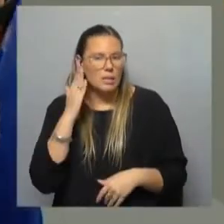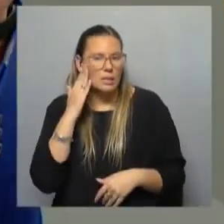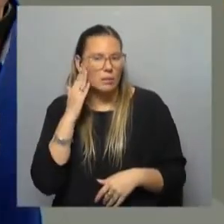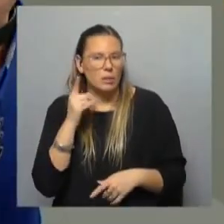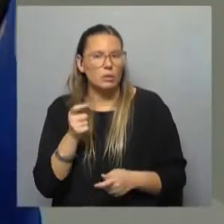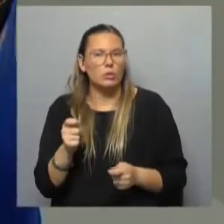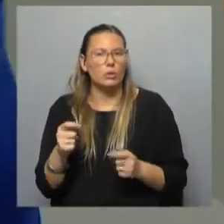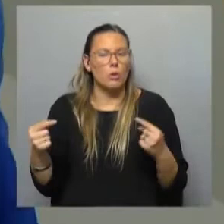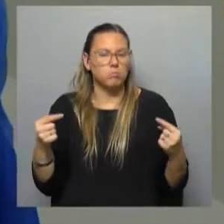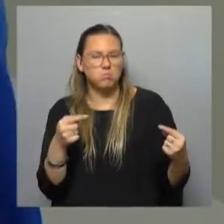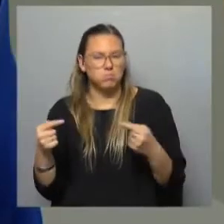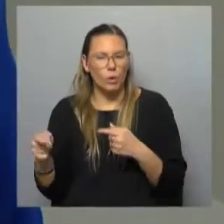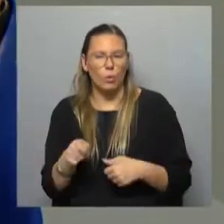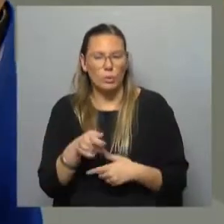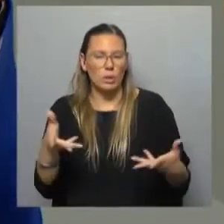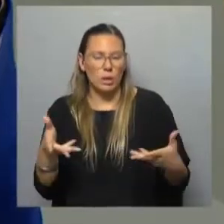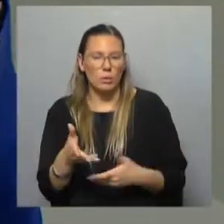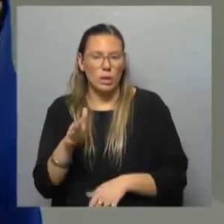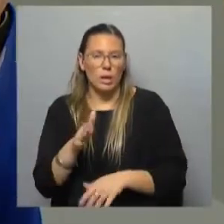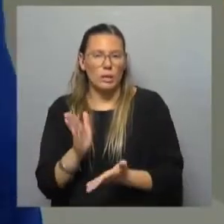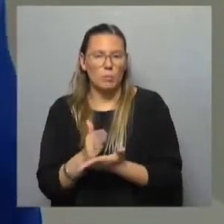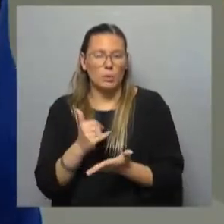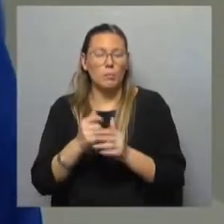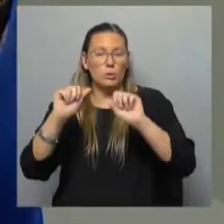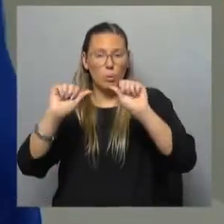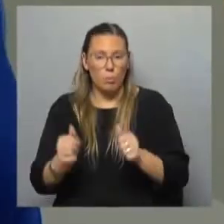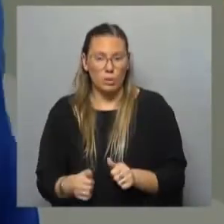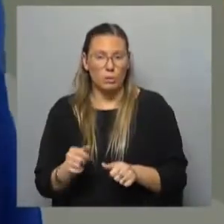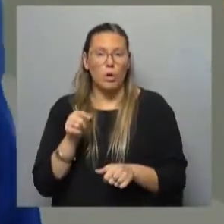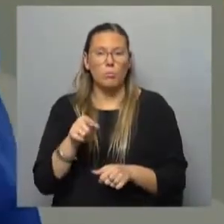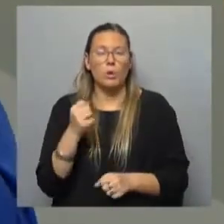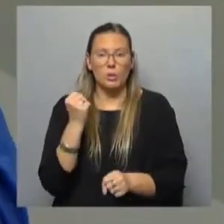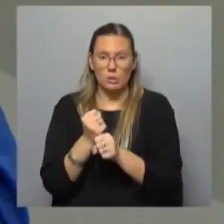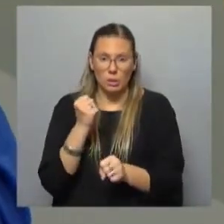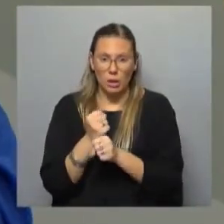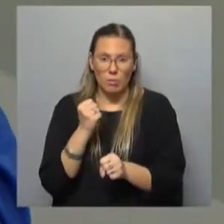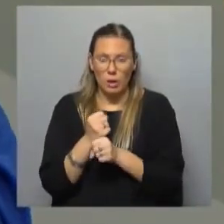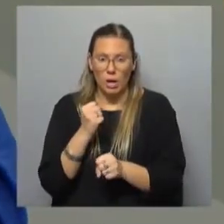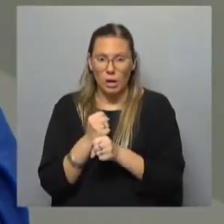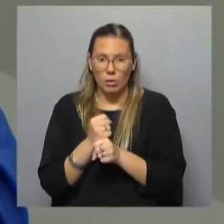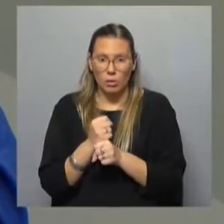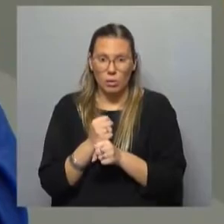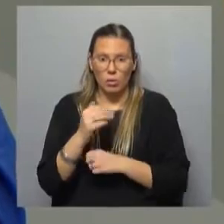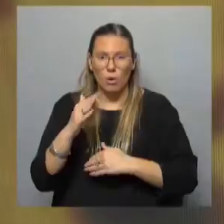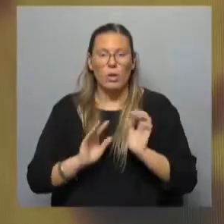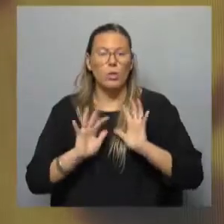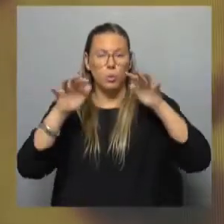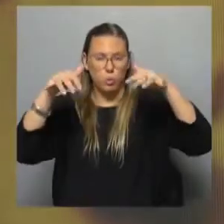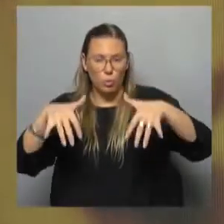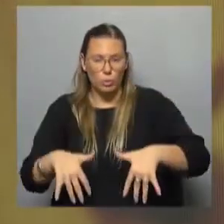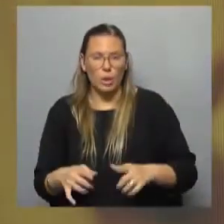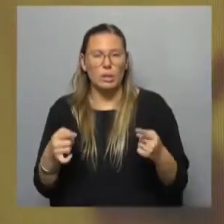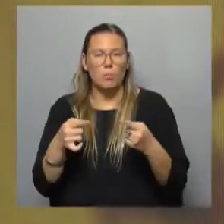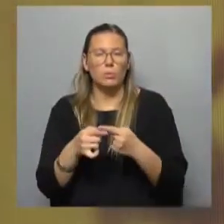puja judicial que hay en este momento en el departamento de Maldonado, justamente por trabajos, obras públicas en el sector dunar de Punta